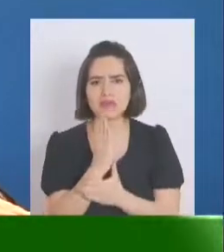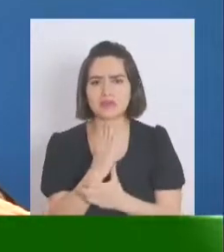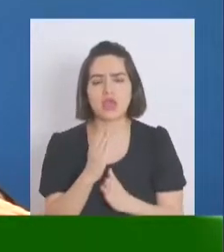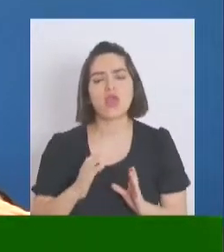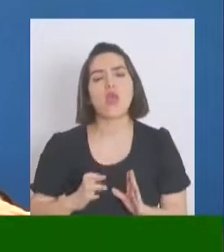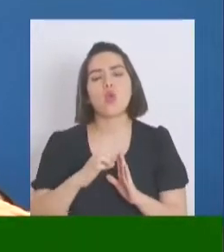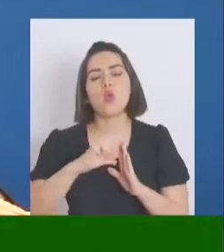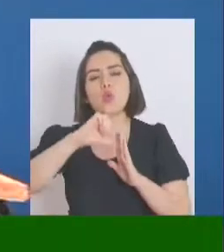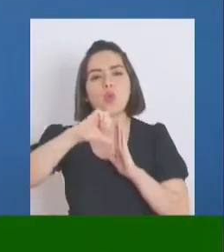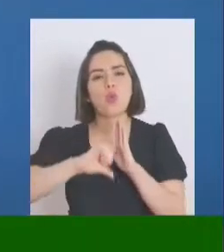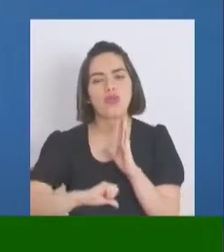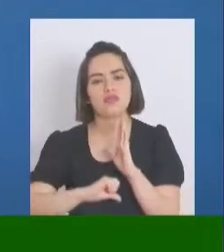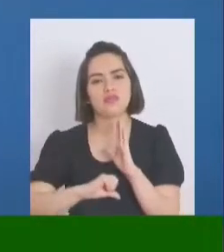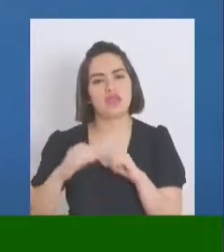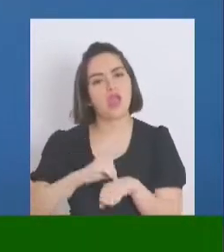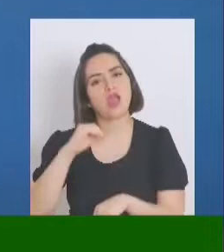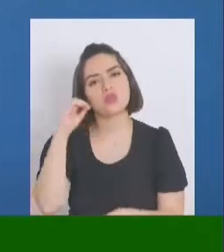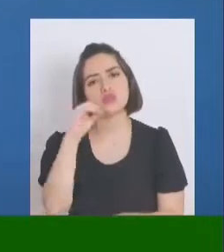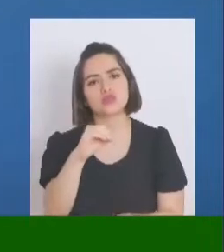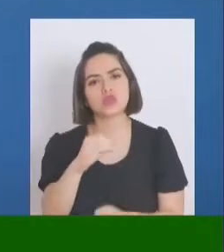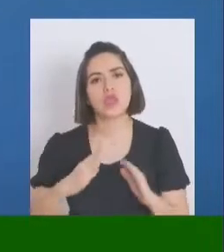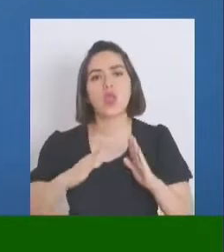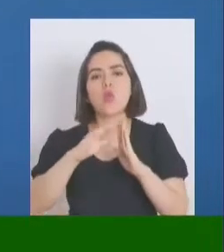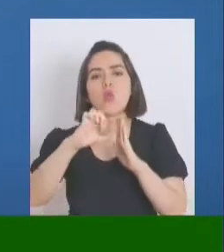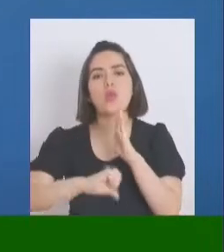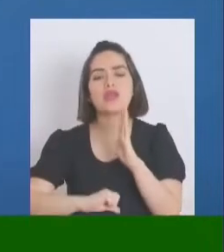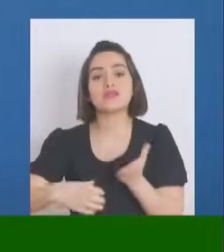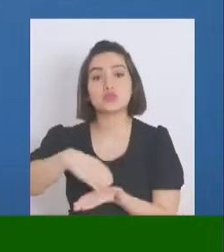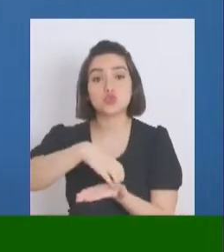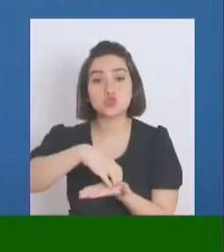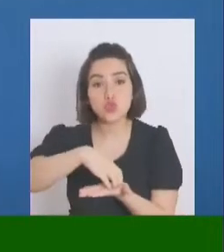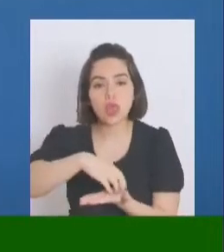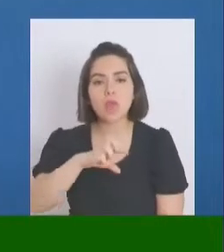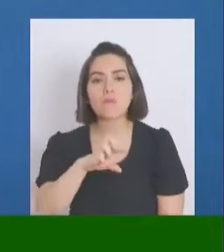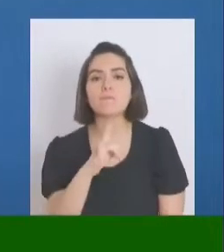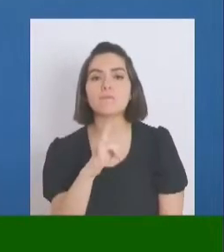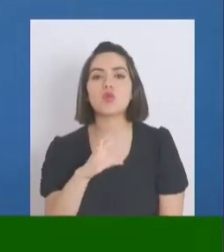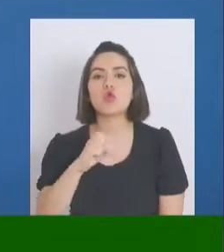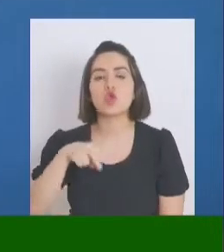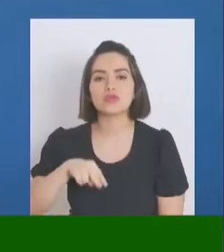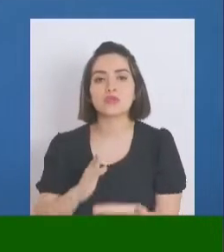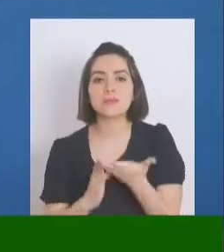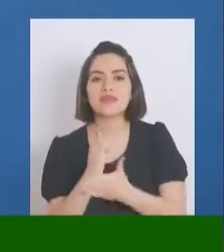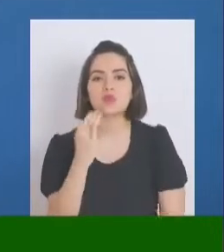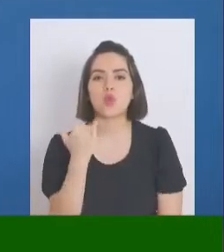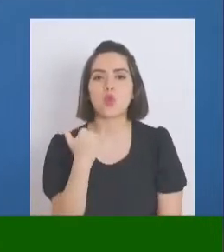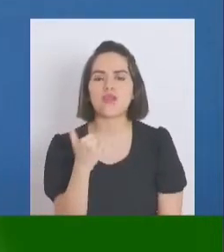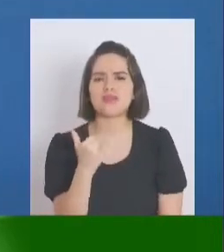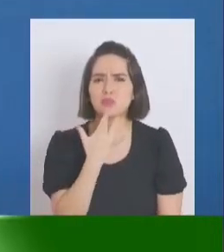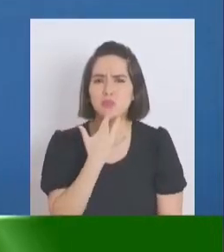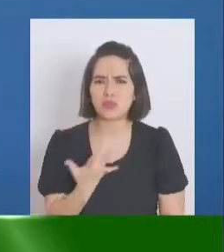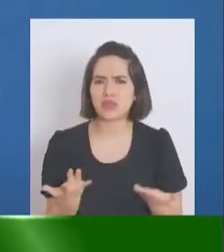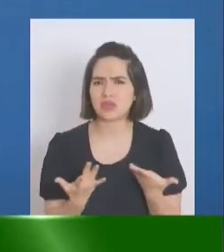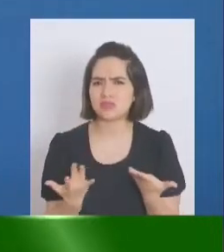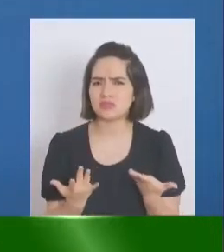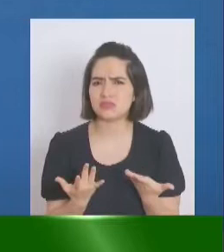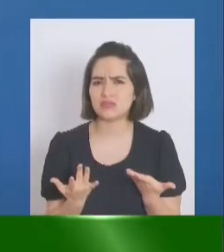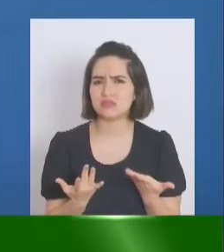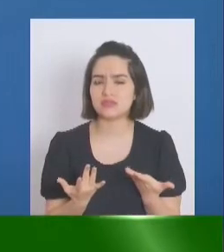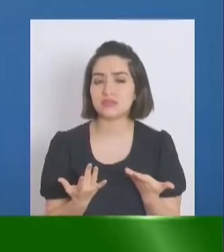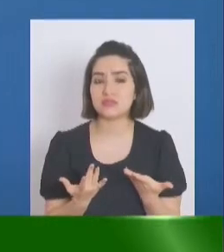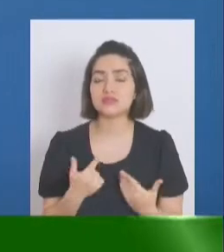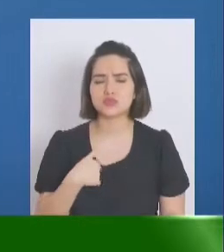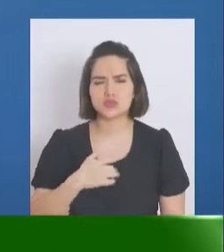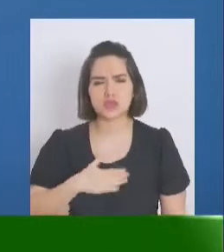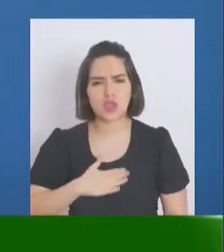cuarentena, se anuncia la cuarentena para Pucón a partir del jueves. ¿Y por qué motivo? Y por eso